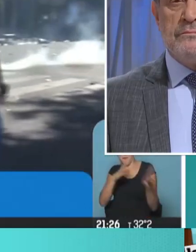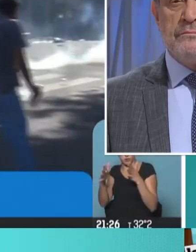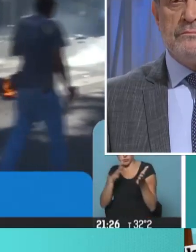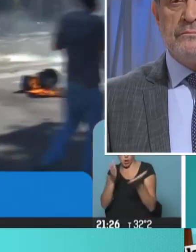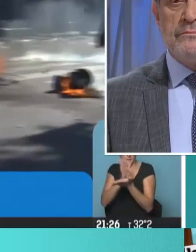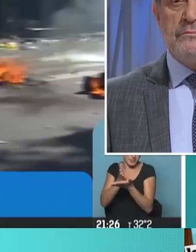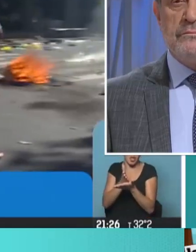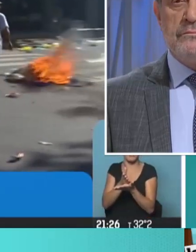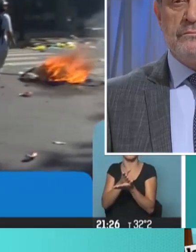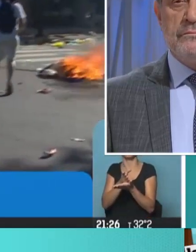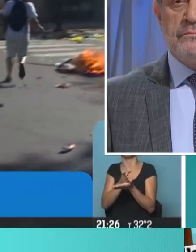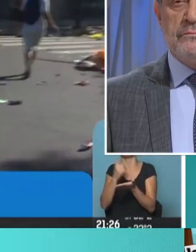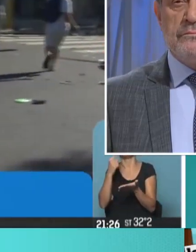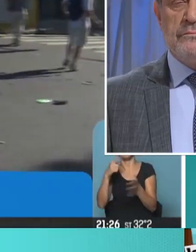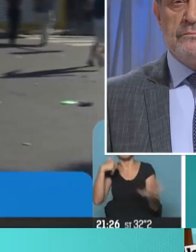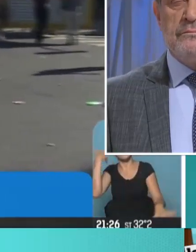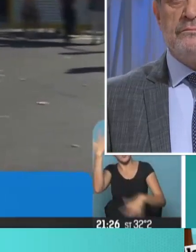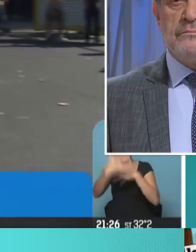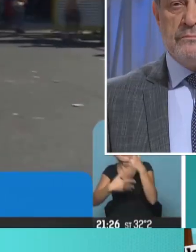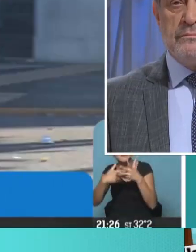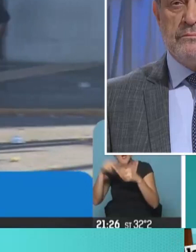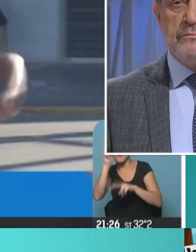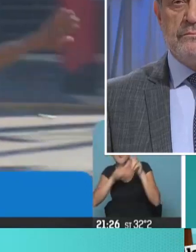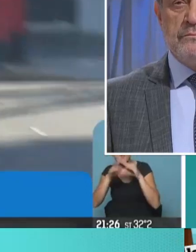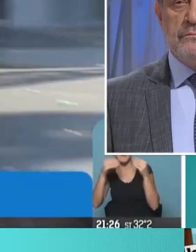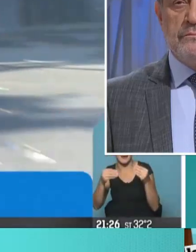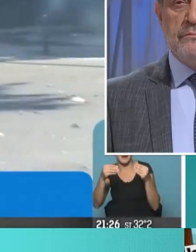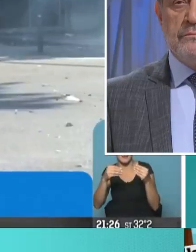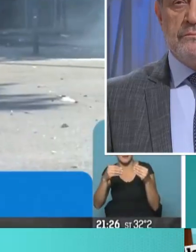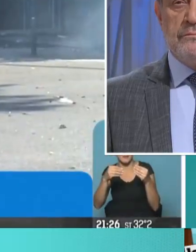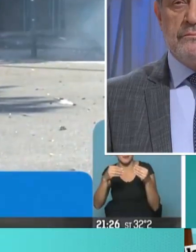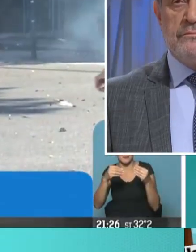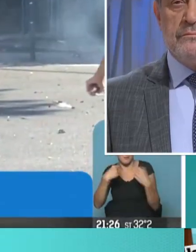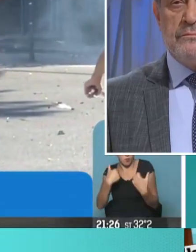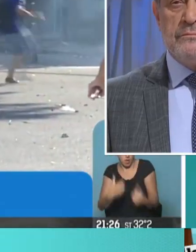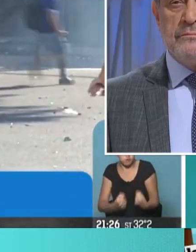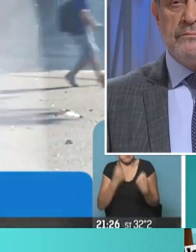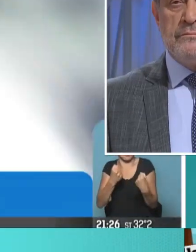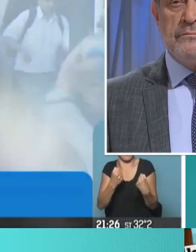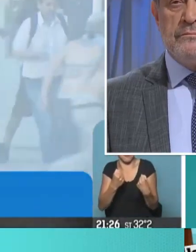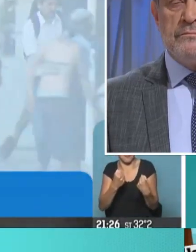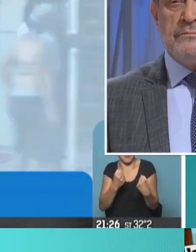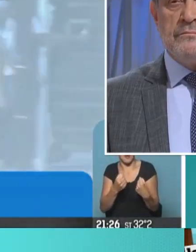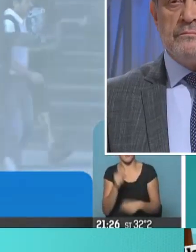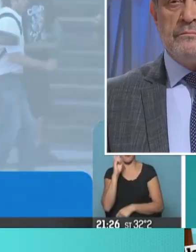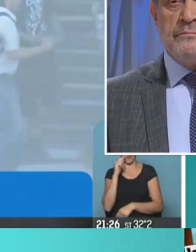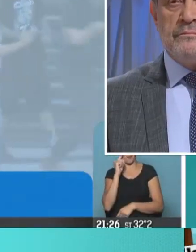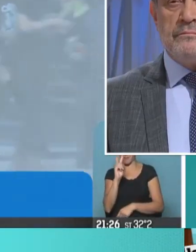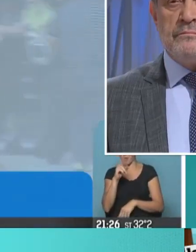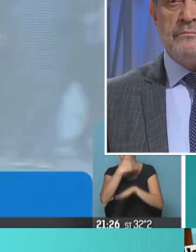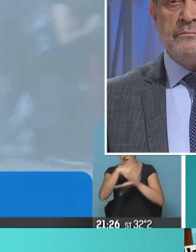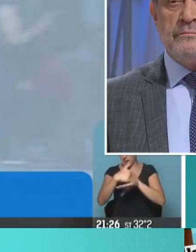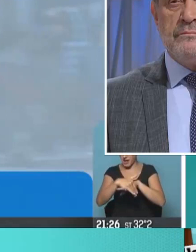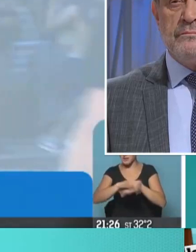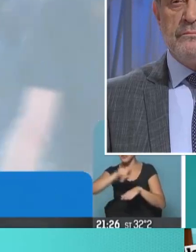violín ya ha hecho un doble intento de recuperar protagonismo en el escenario social uno en la calle otro en el propio